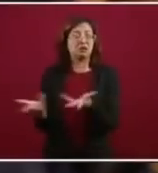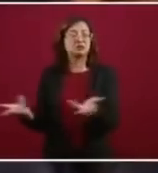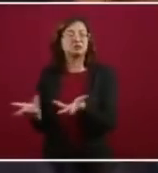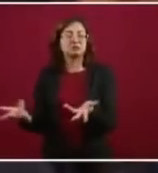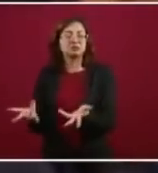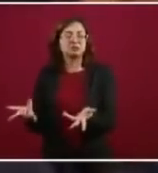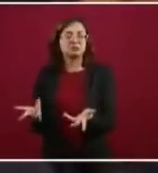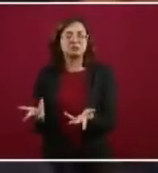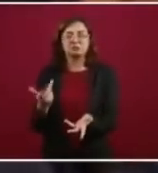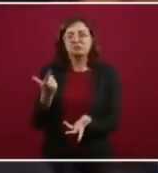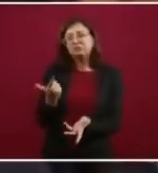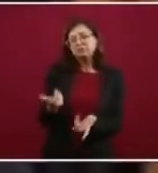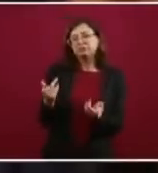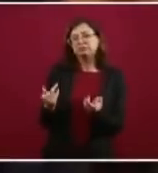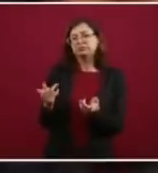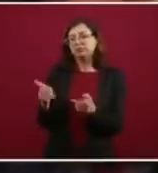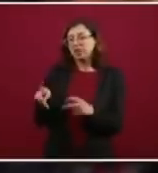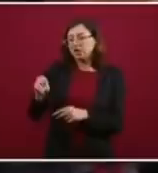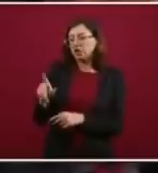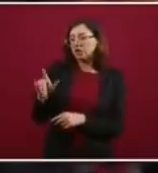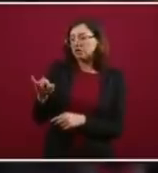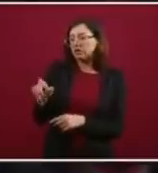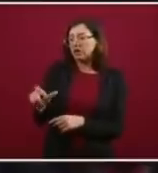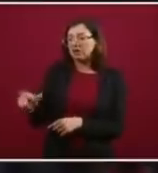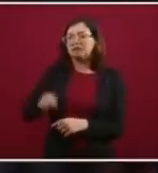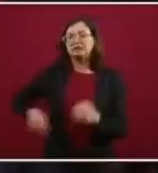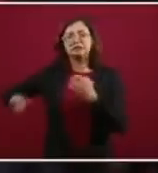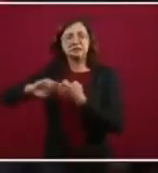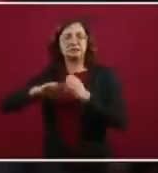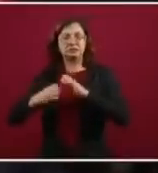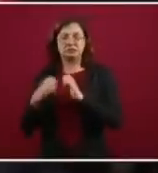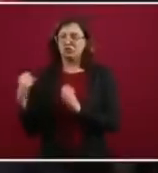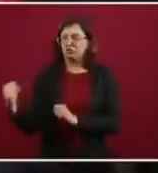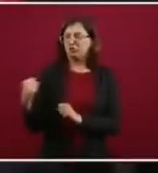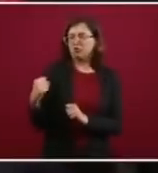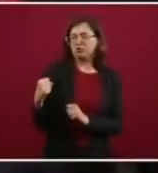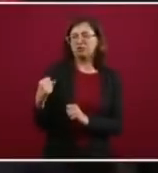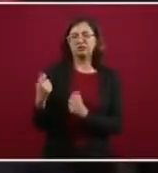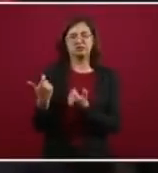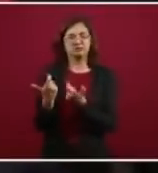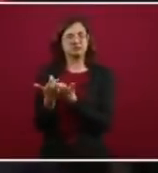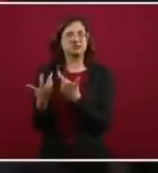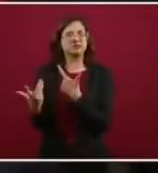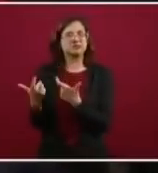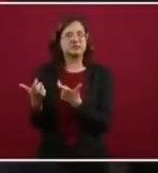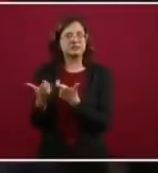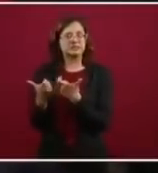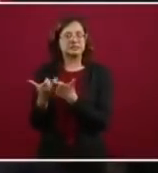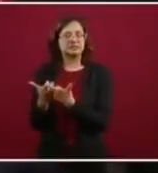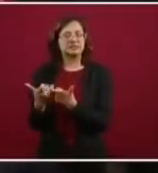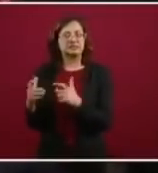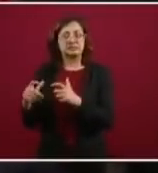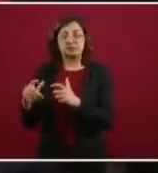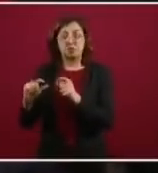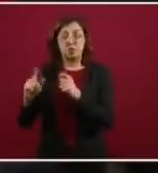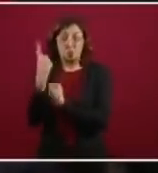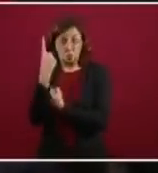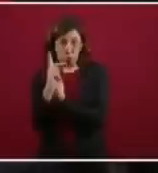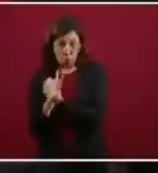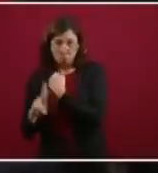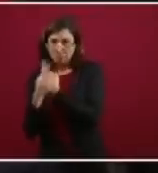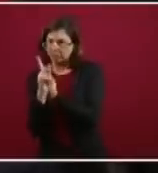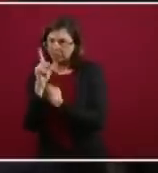dice, el tema neoliberal, son enemigos poderosos, no solo nacionales, es un modelo pues, que rebasa